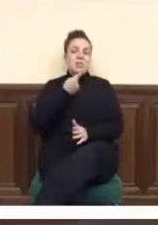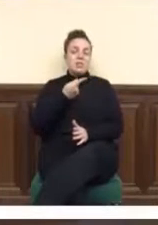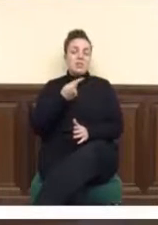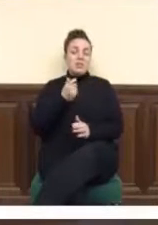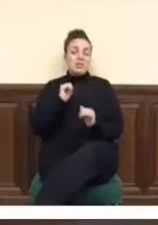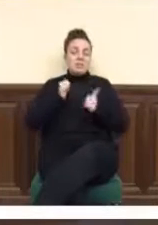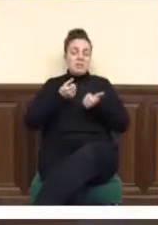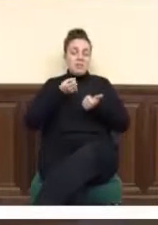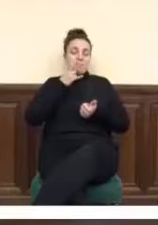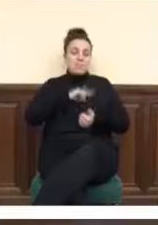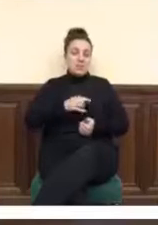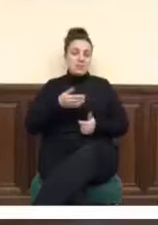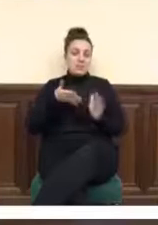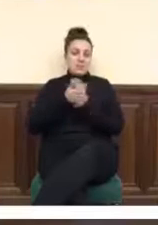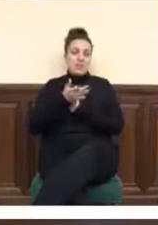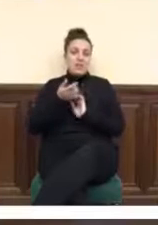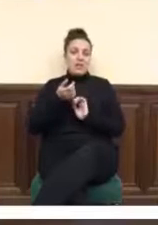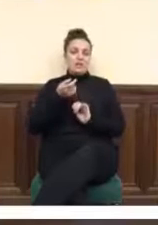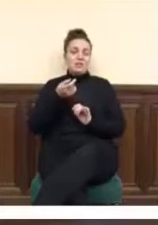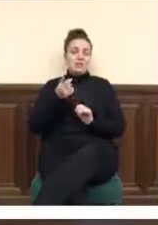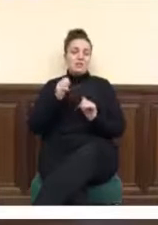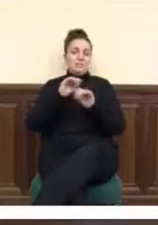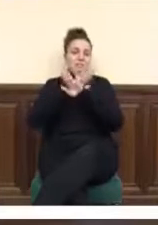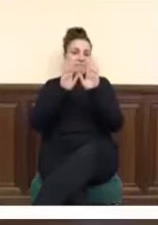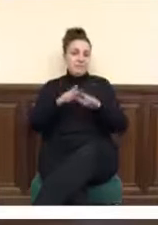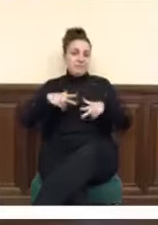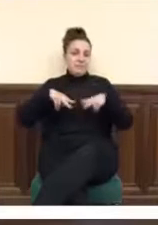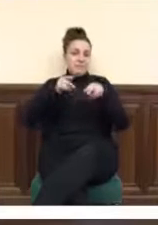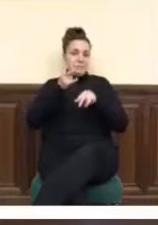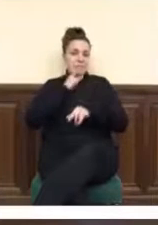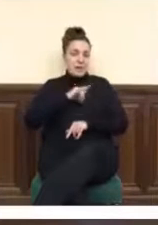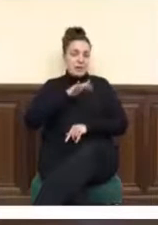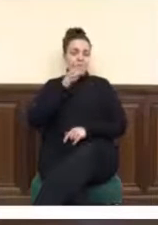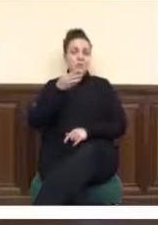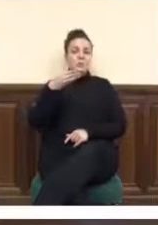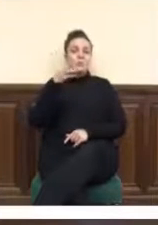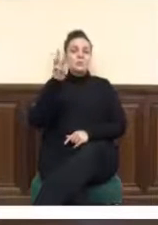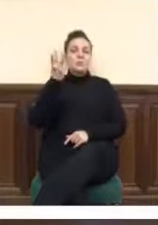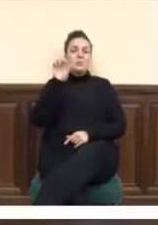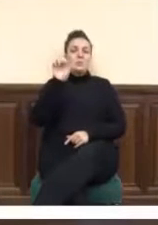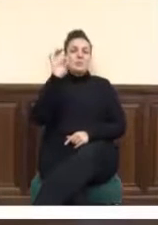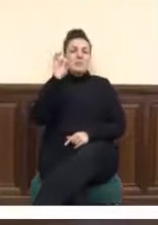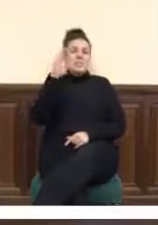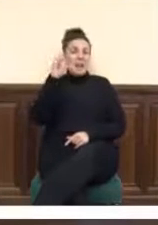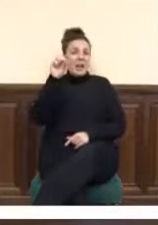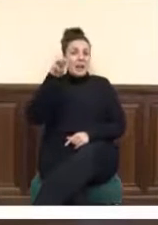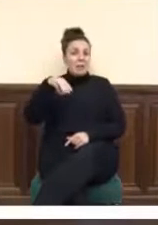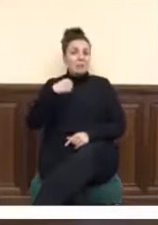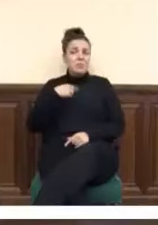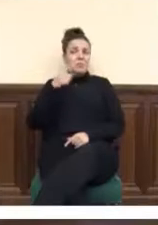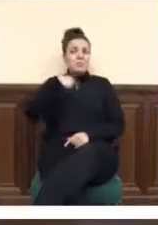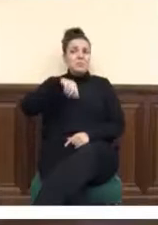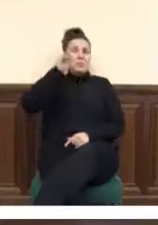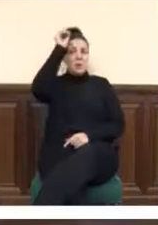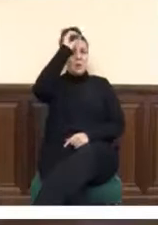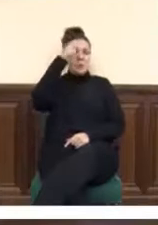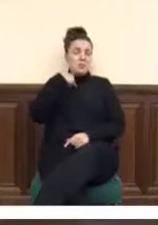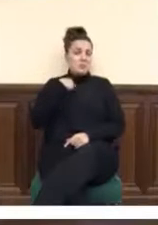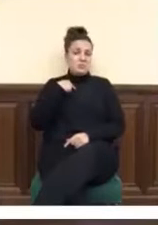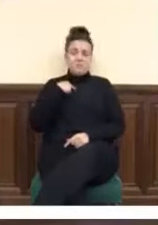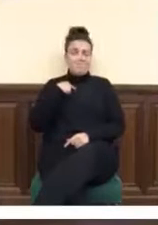empieza, mal acaba. Porque realmente las Beskam, como tal, en nuestra humilde opinión, nunca debieron